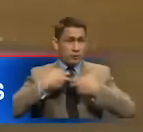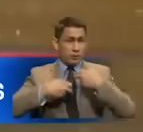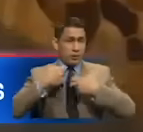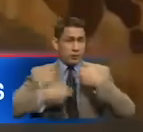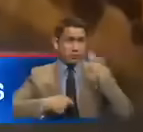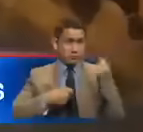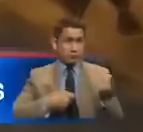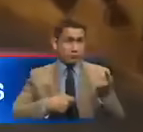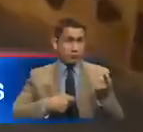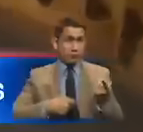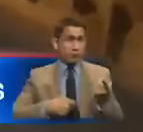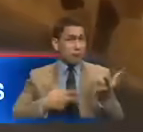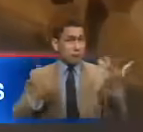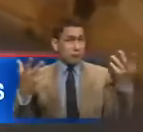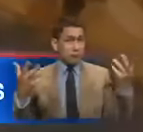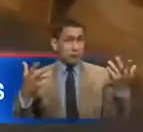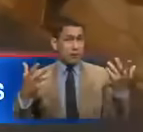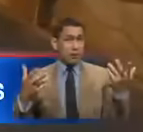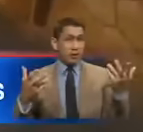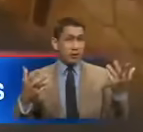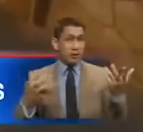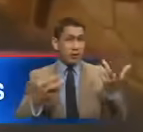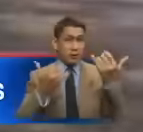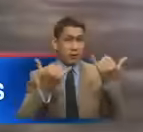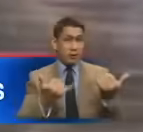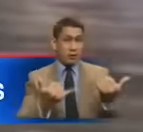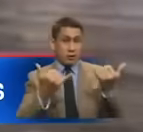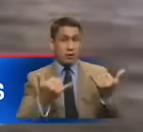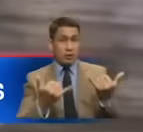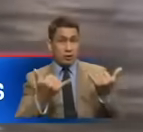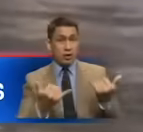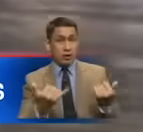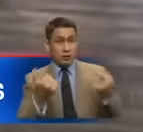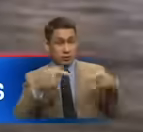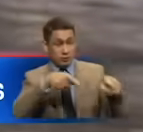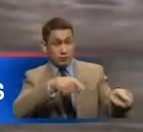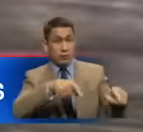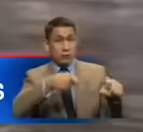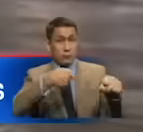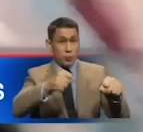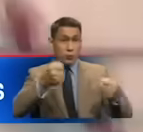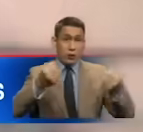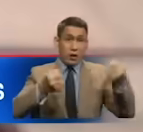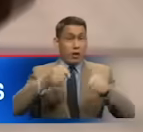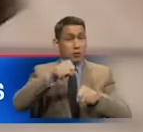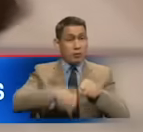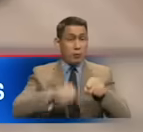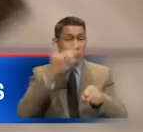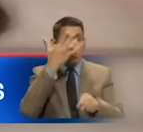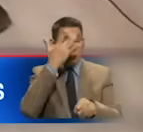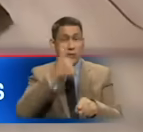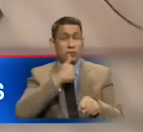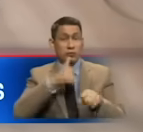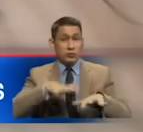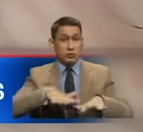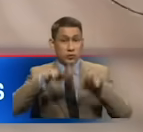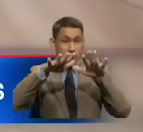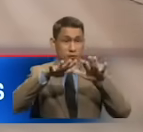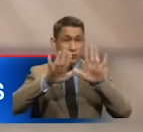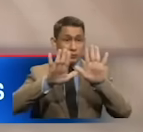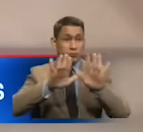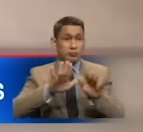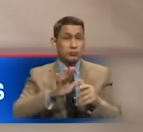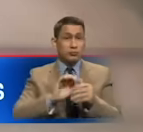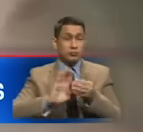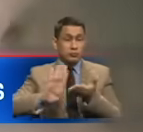sus dueños no alcanzaron a sacar quedaron casi cubiertos por la gran cantidad de agua. Por su parte, en la ciudadela Puertas